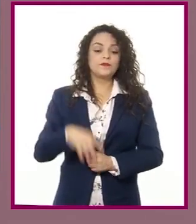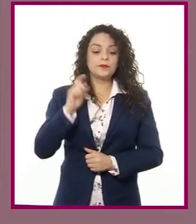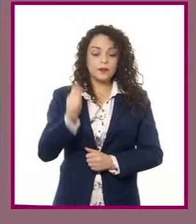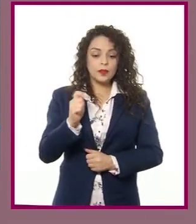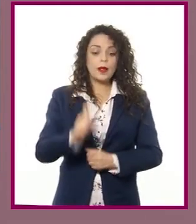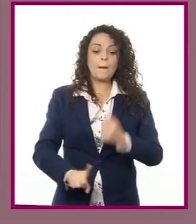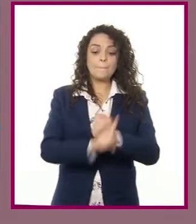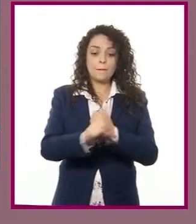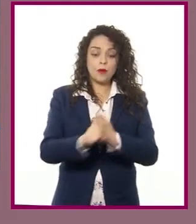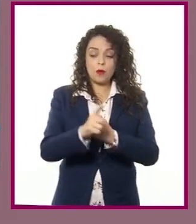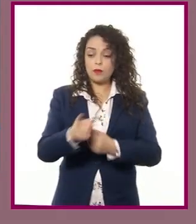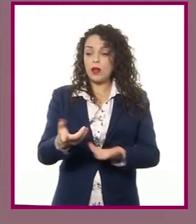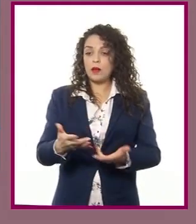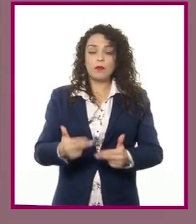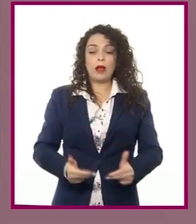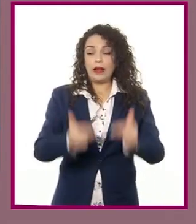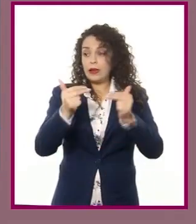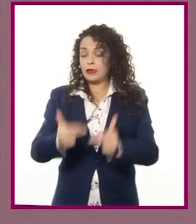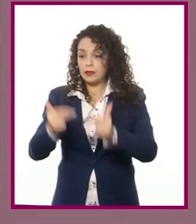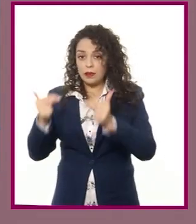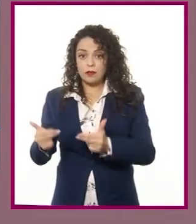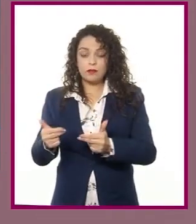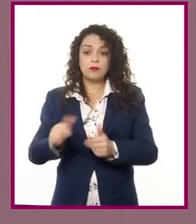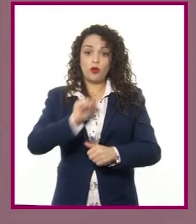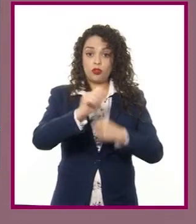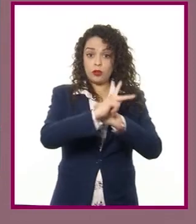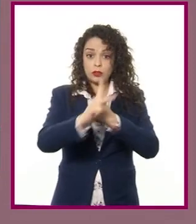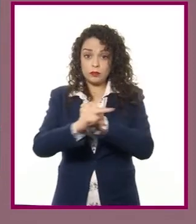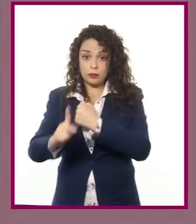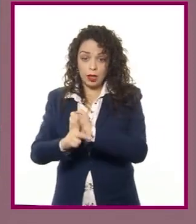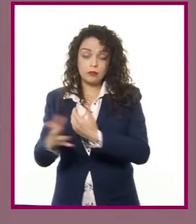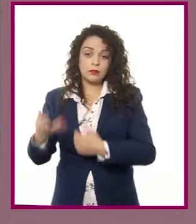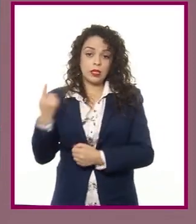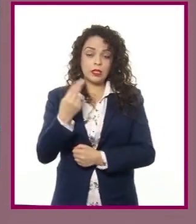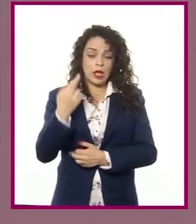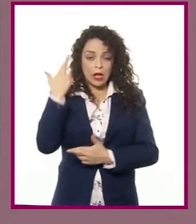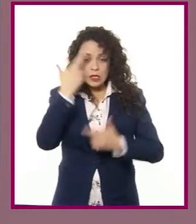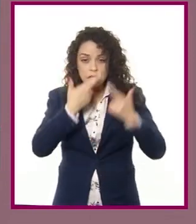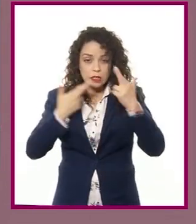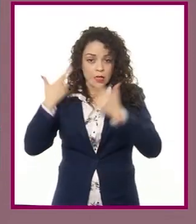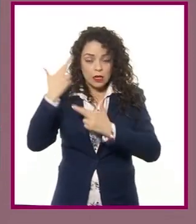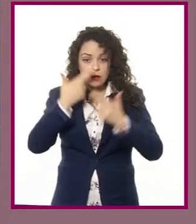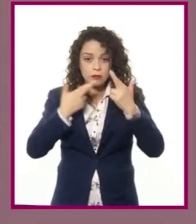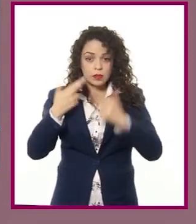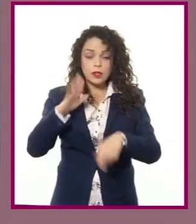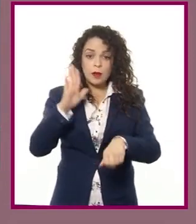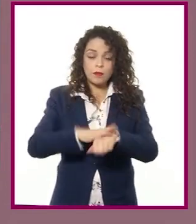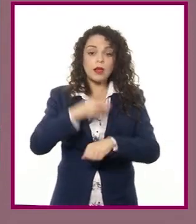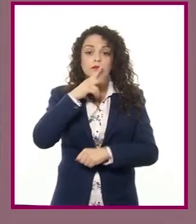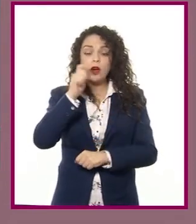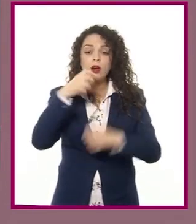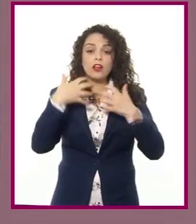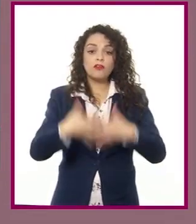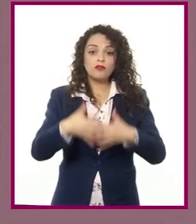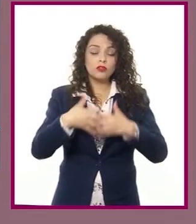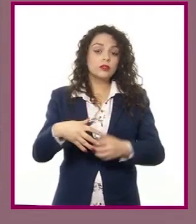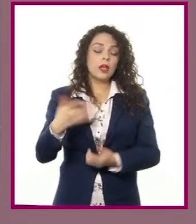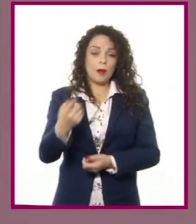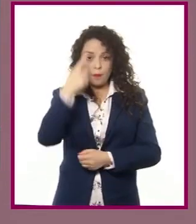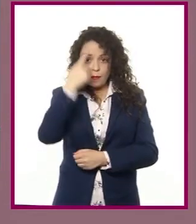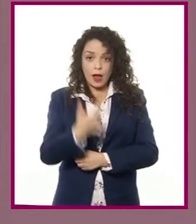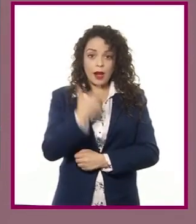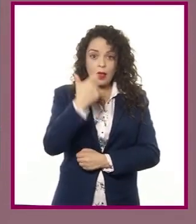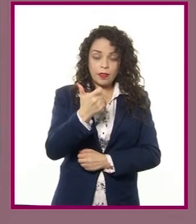asuntos comerciales entre naciones y supervisa las políticas comerciales para tener un mejor funcionamiento en la política económica